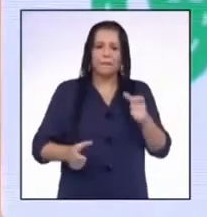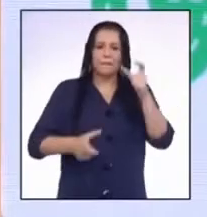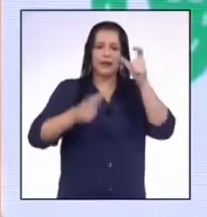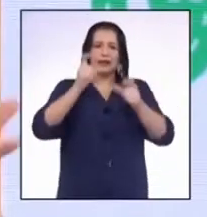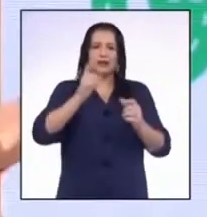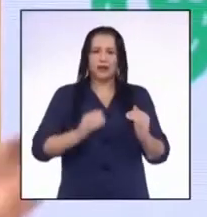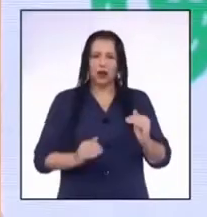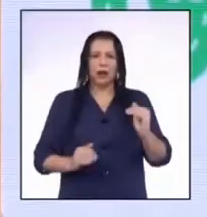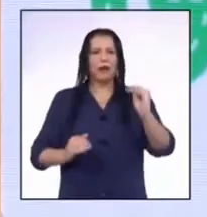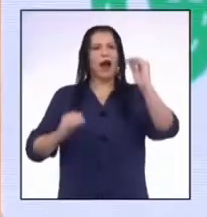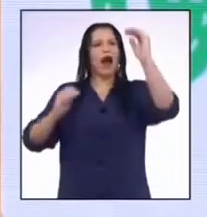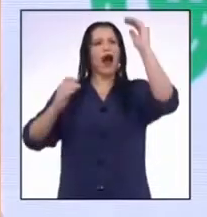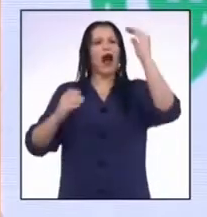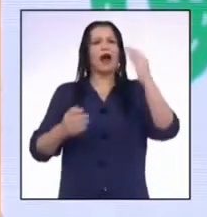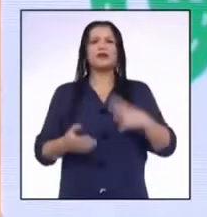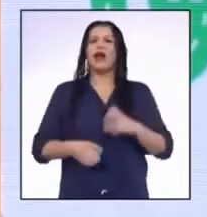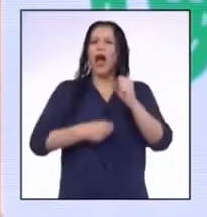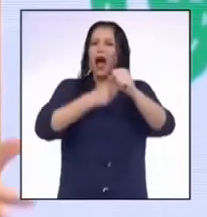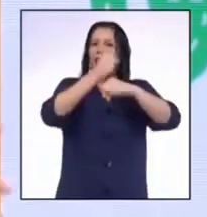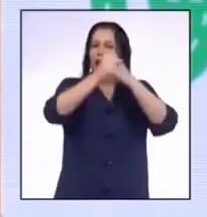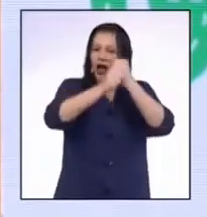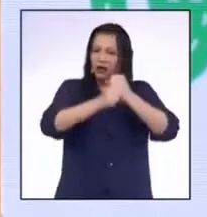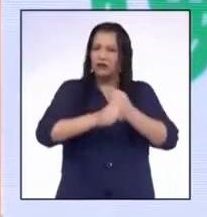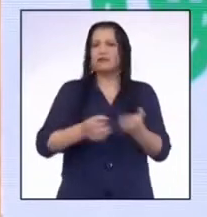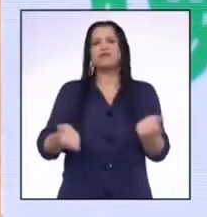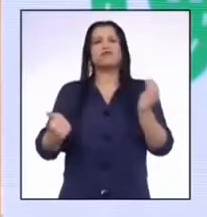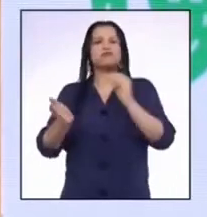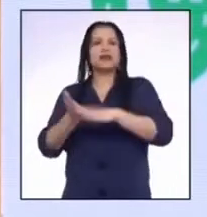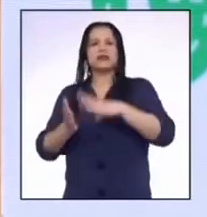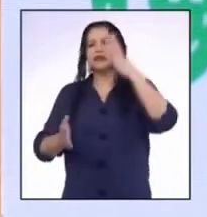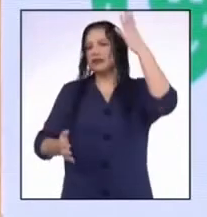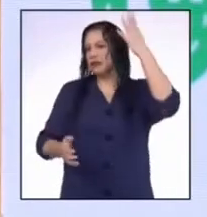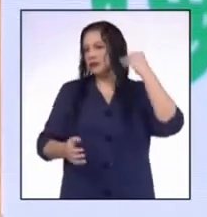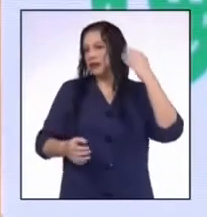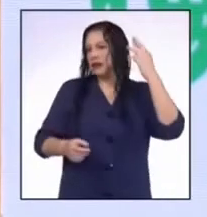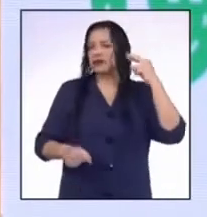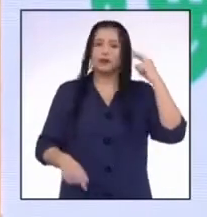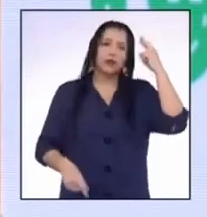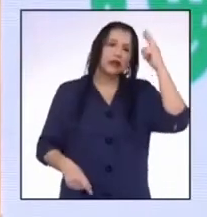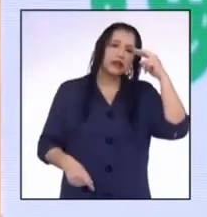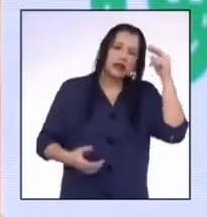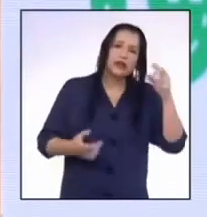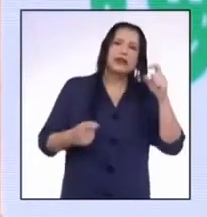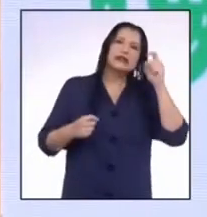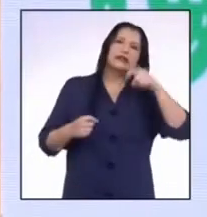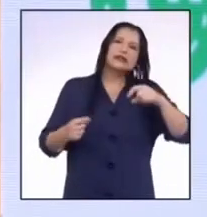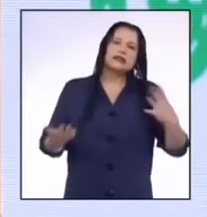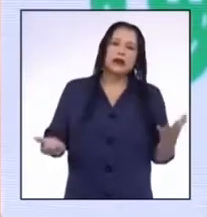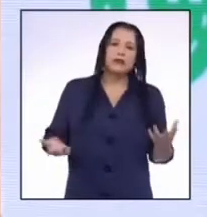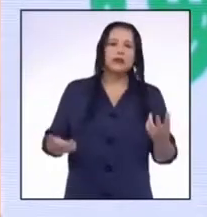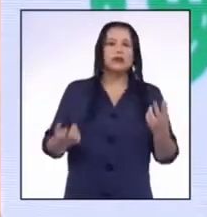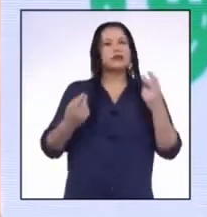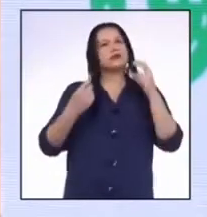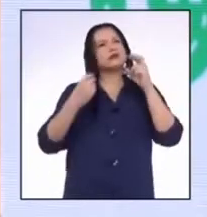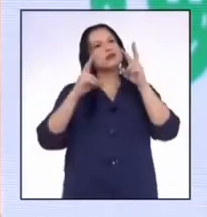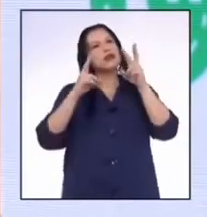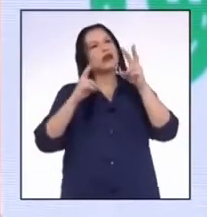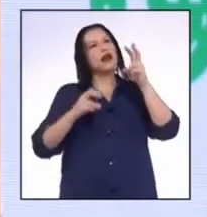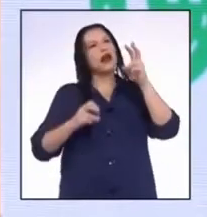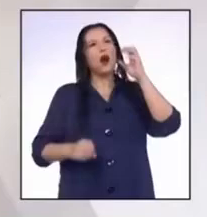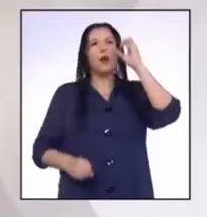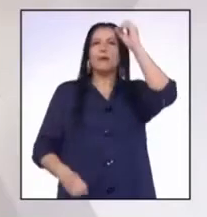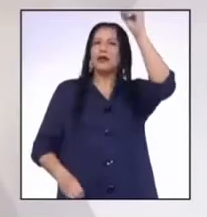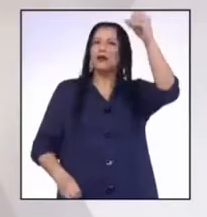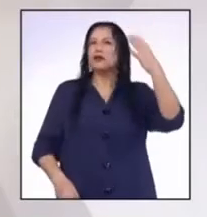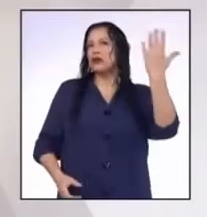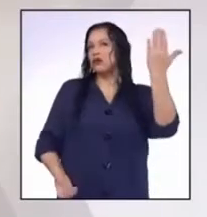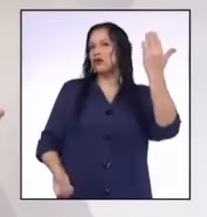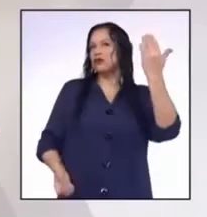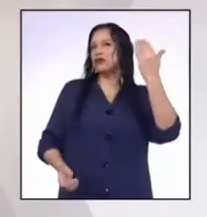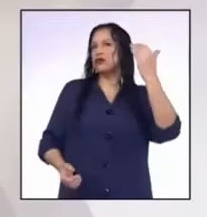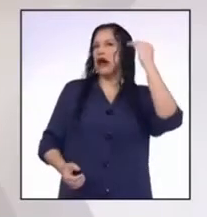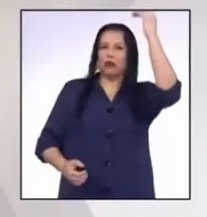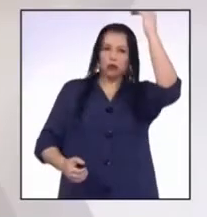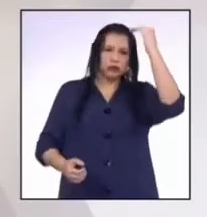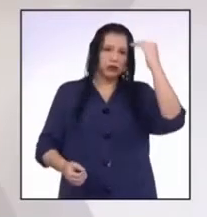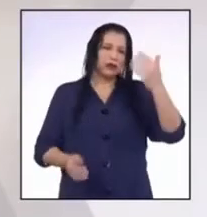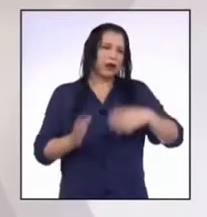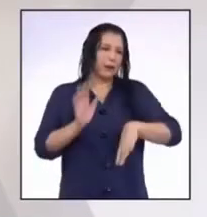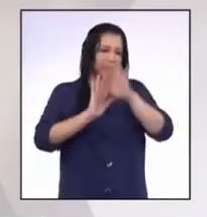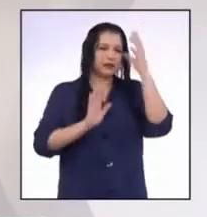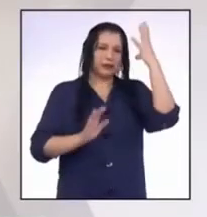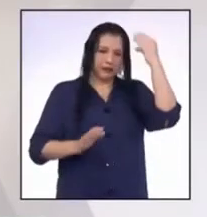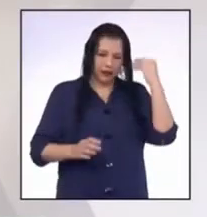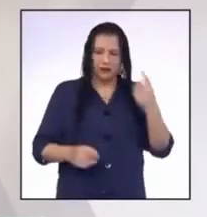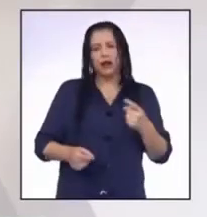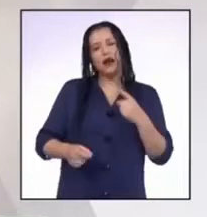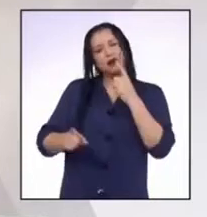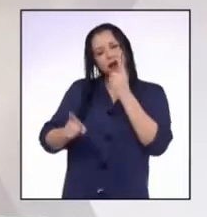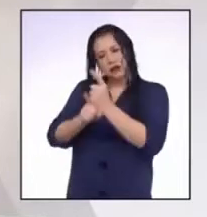años, más experiencia. Por lo tanto, se debería tomar más en cuenta la opinión de los adultos. Claro que hay que tomar en cuenta